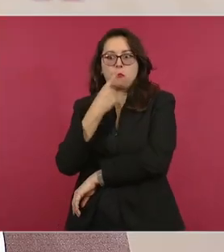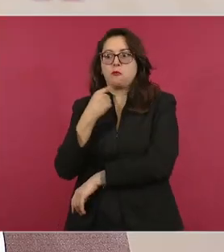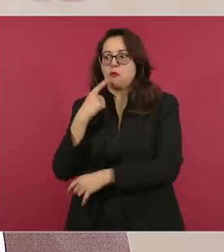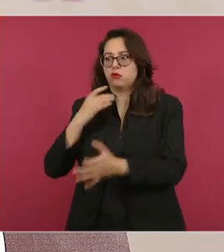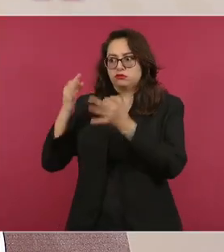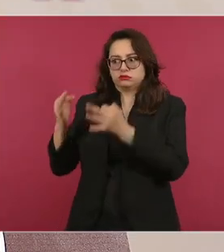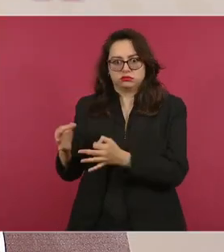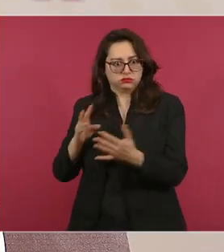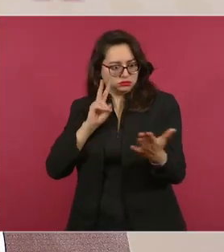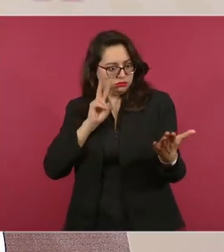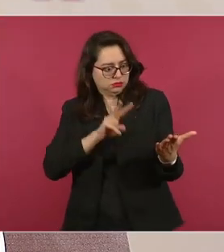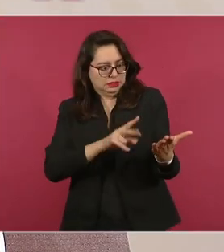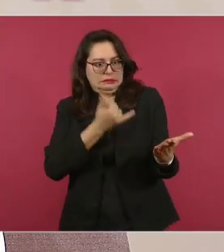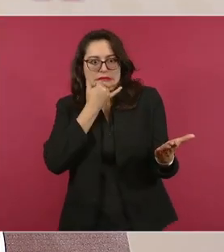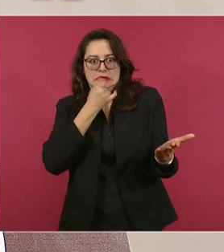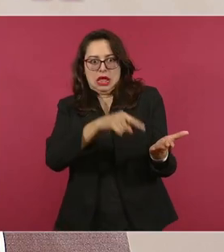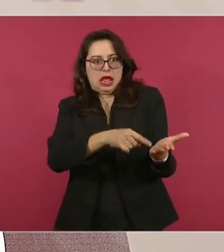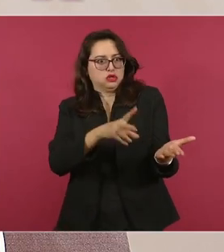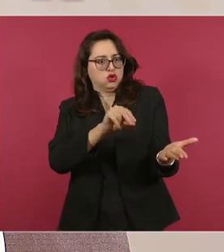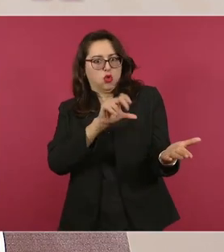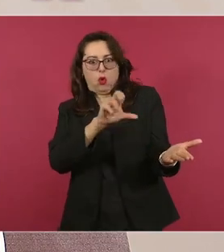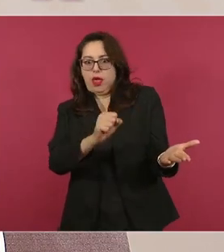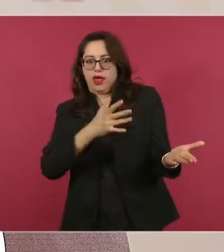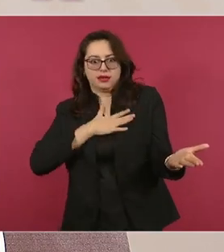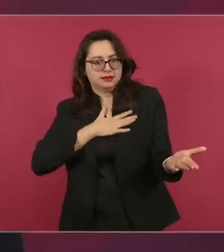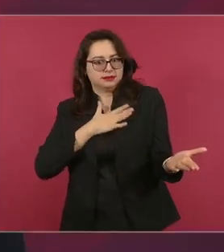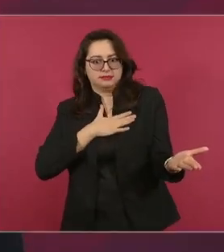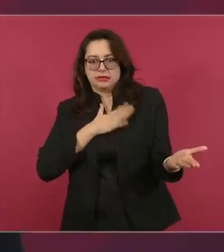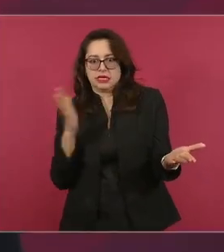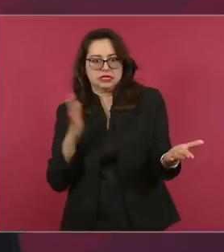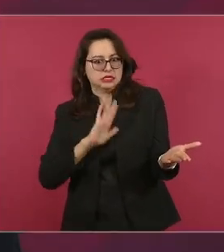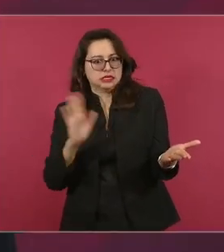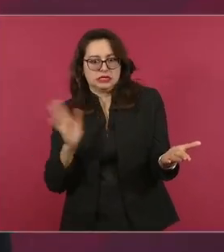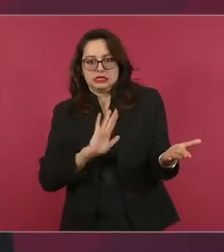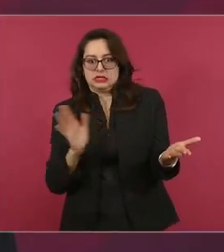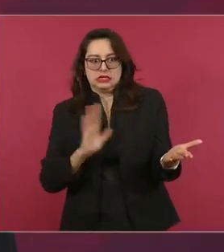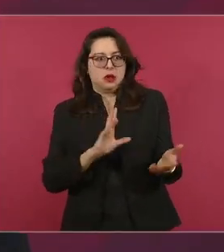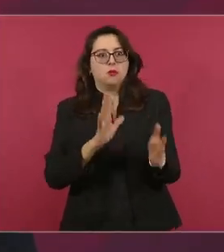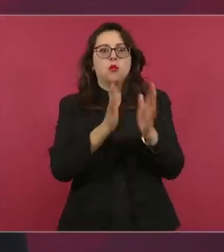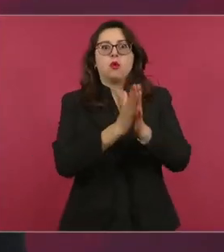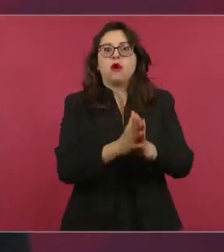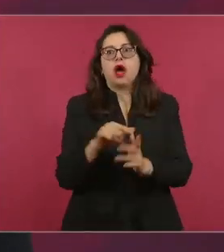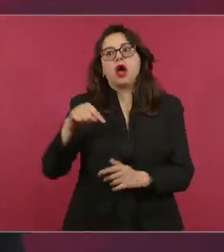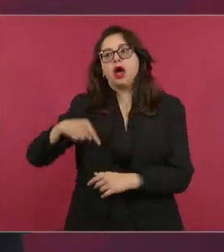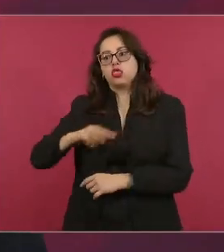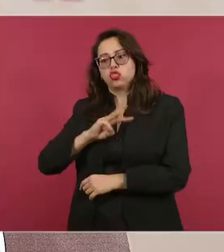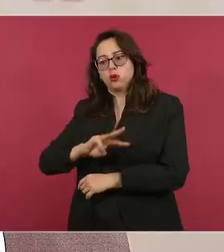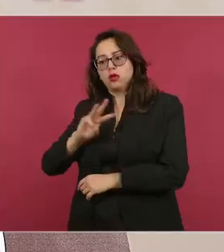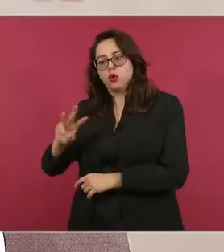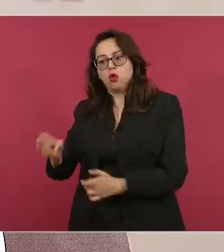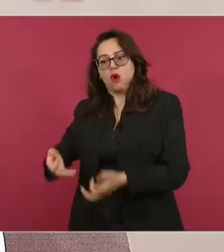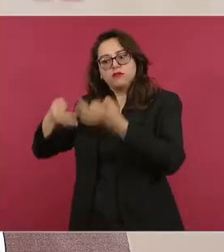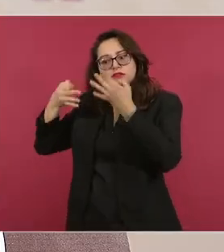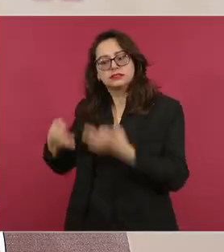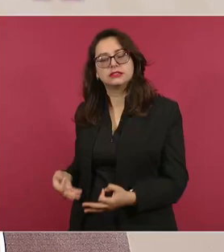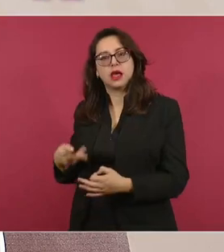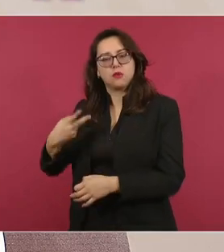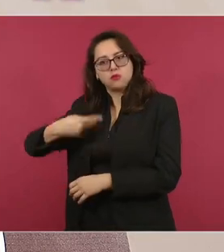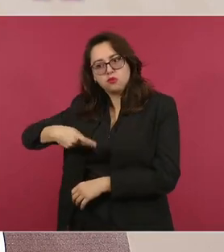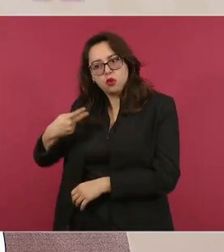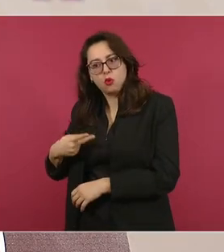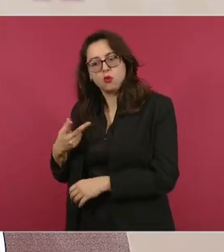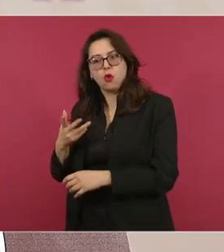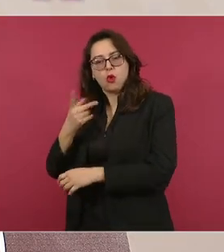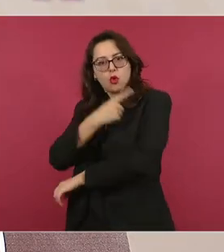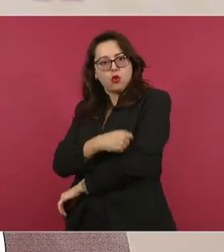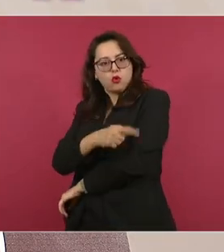por la institución e hizo un llamado a la población a seguir sus canales oficiales para consultar la información relacionada